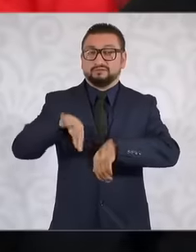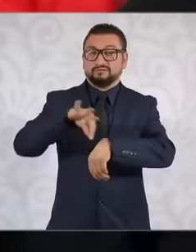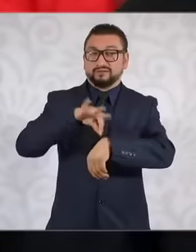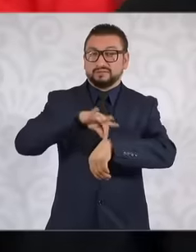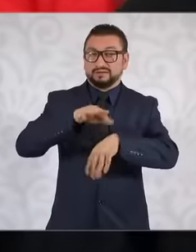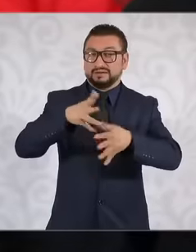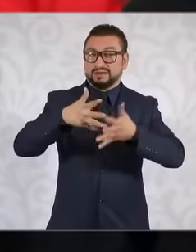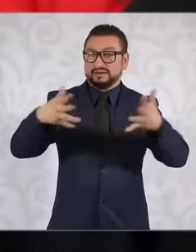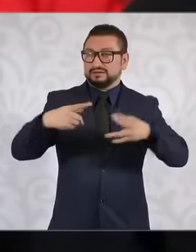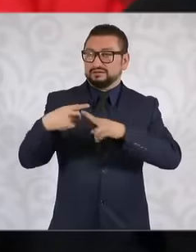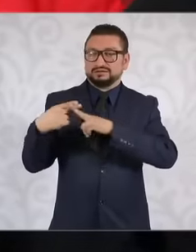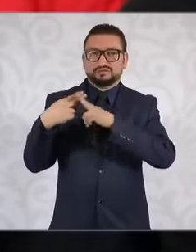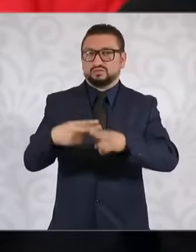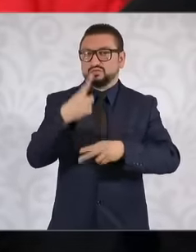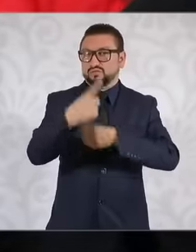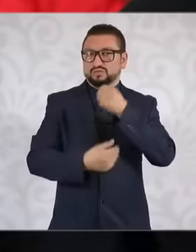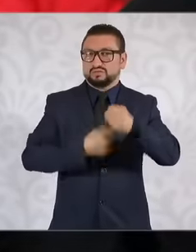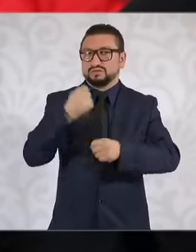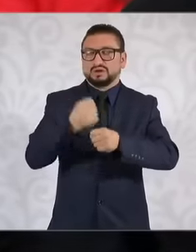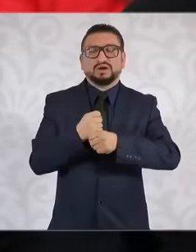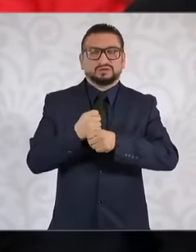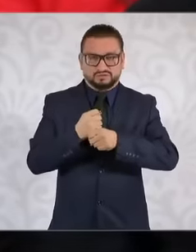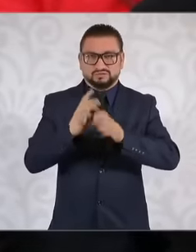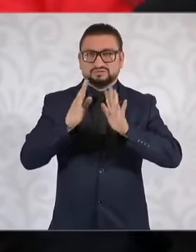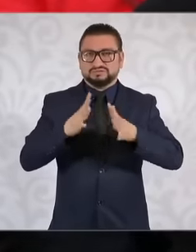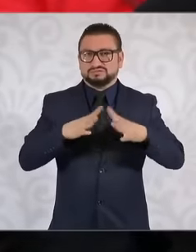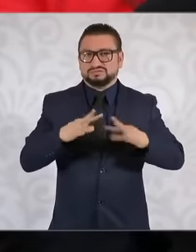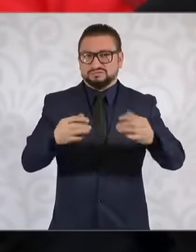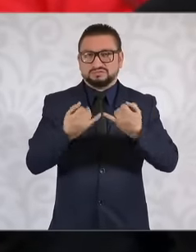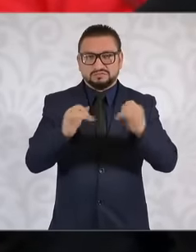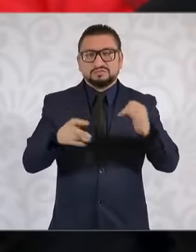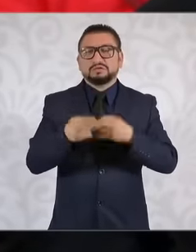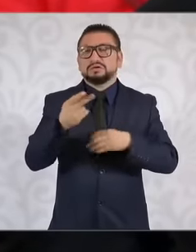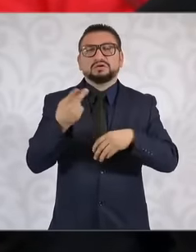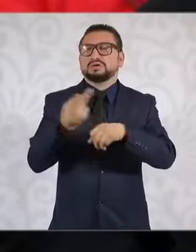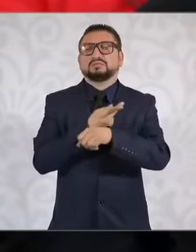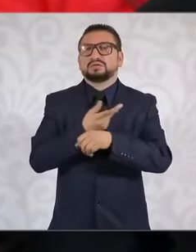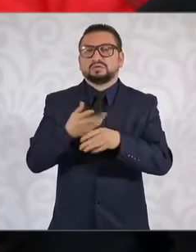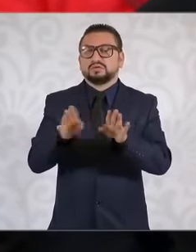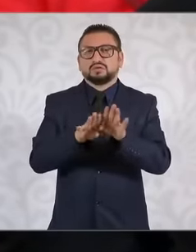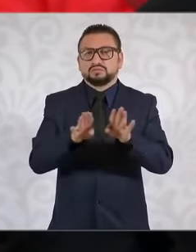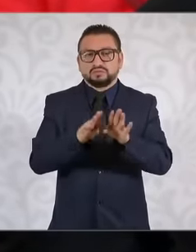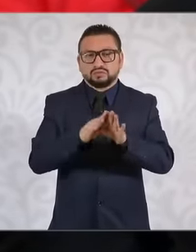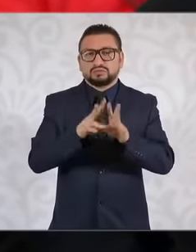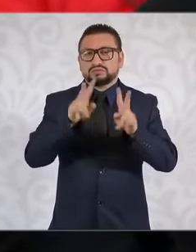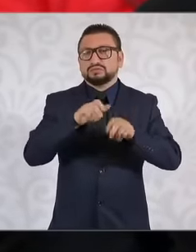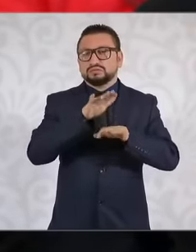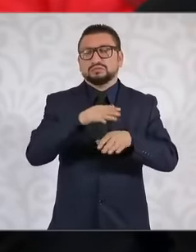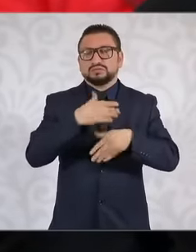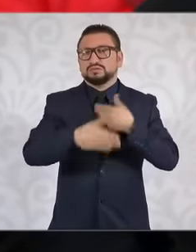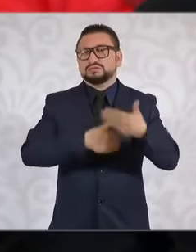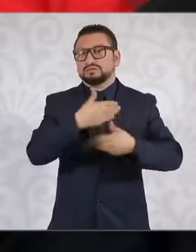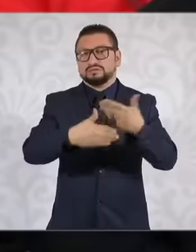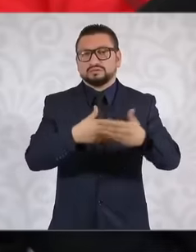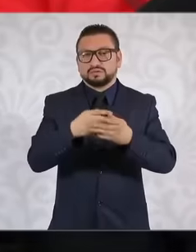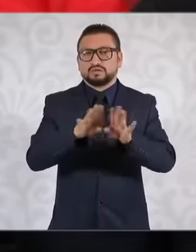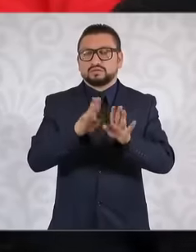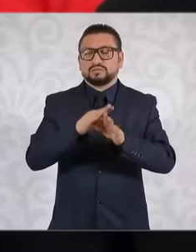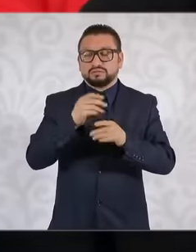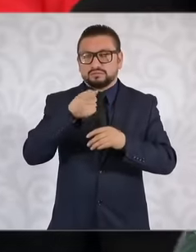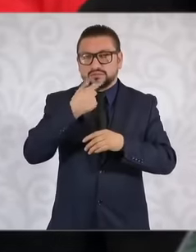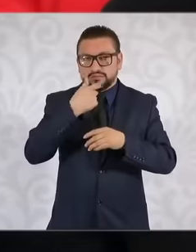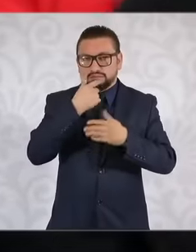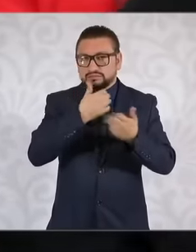casi un año de su inauguración, si le han compartido algún reporte sobre cómo se ha estado dando el surtido de